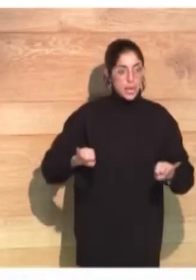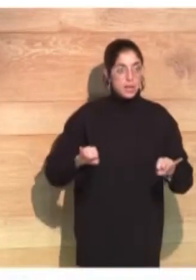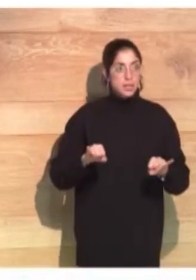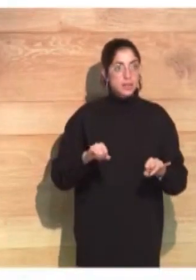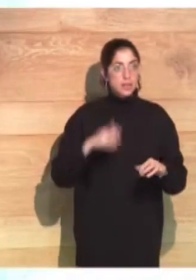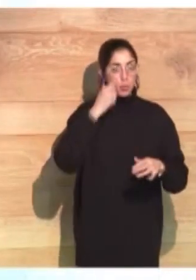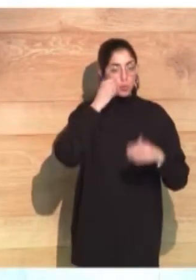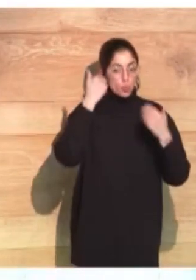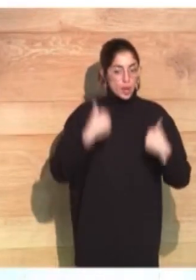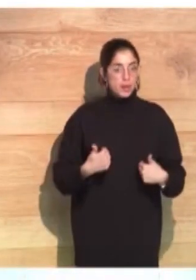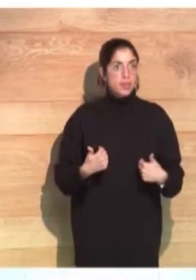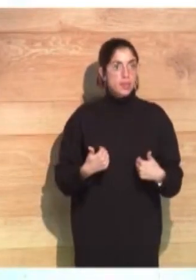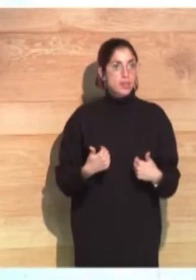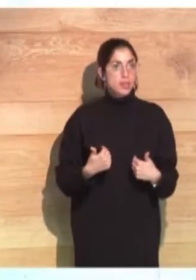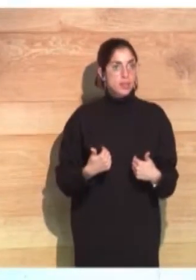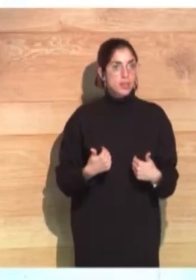humanidad.